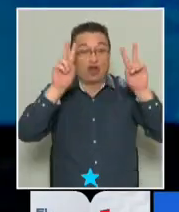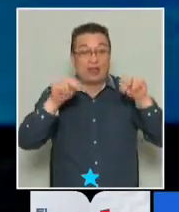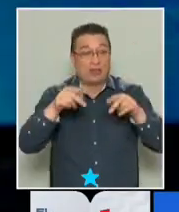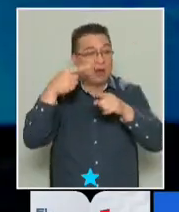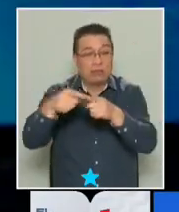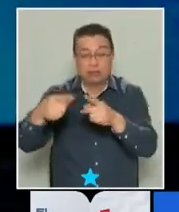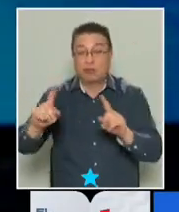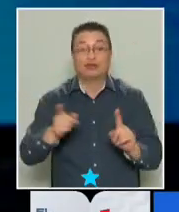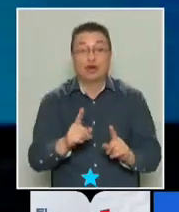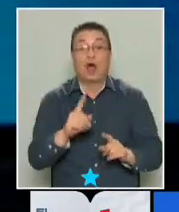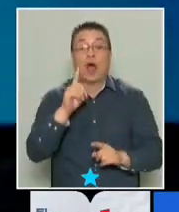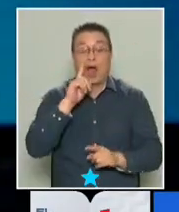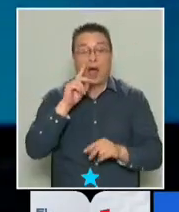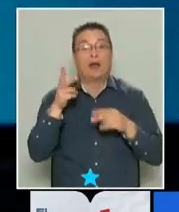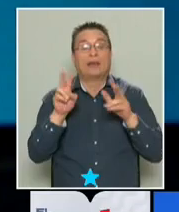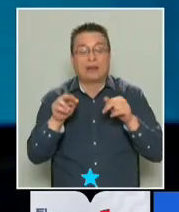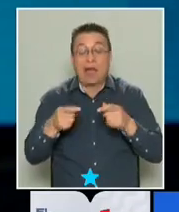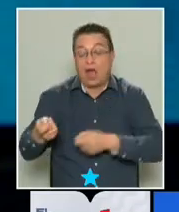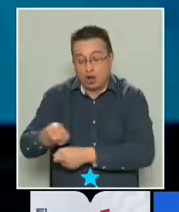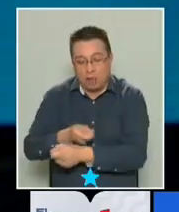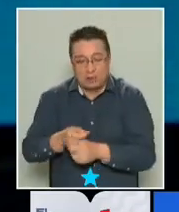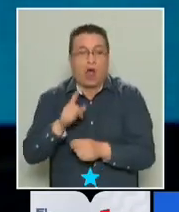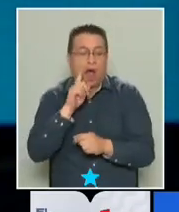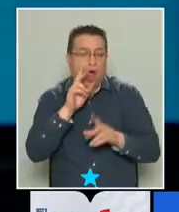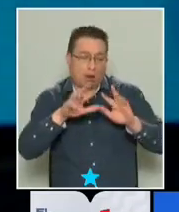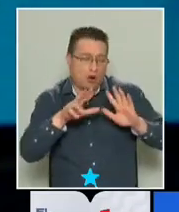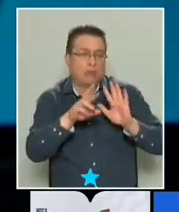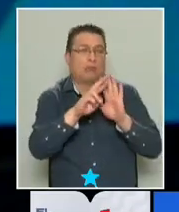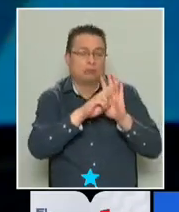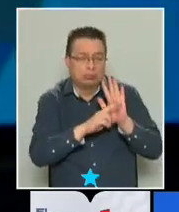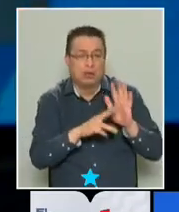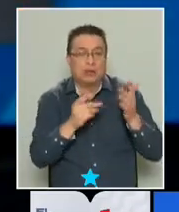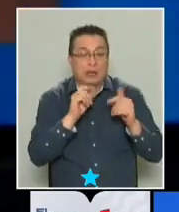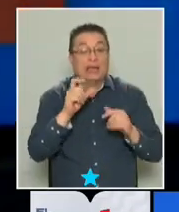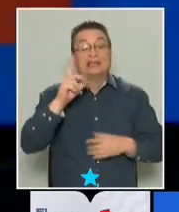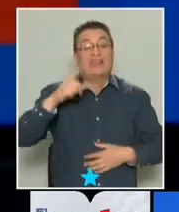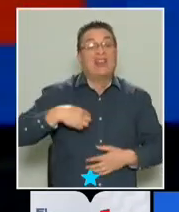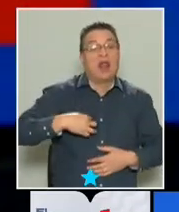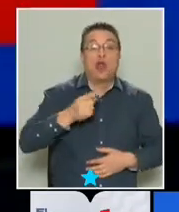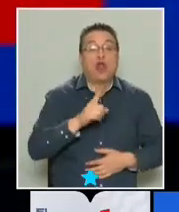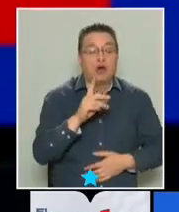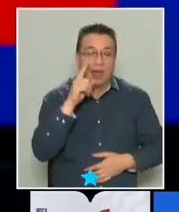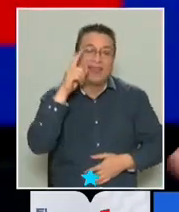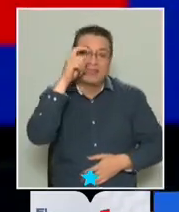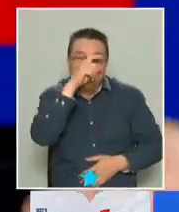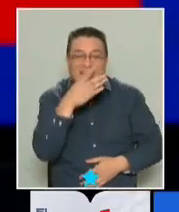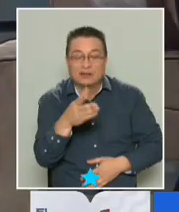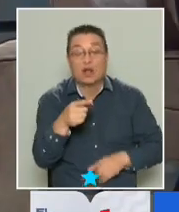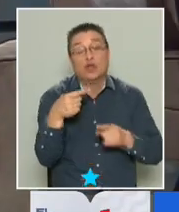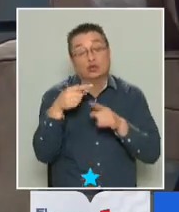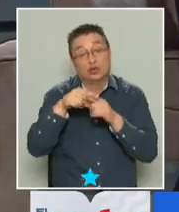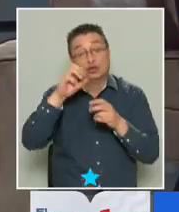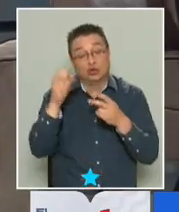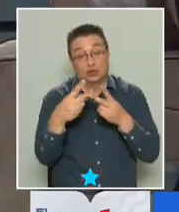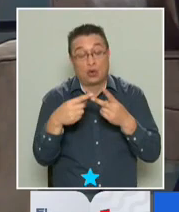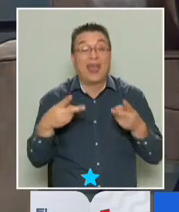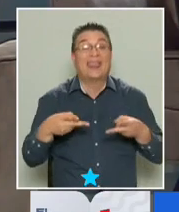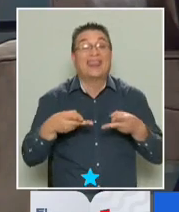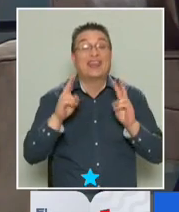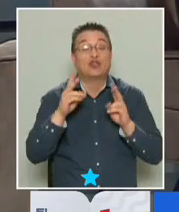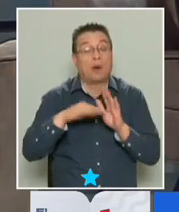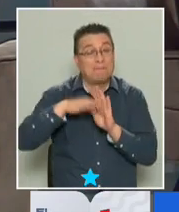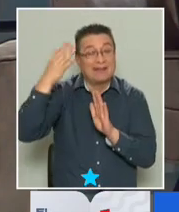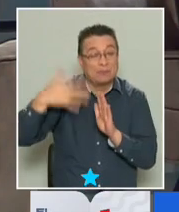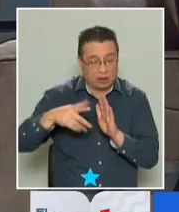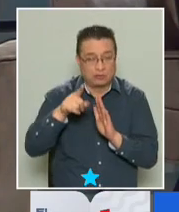puede que sí lo tenga en el ámbito comercial ponte tú pero en el tiempo civil entonces eso es complejos y los segundos volviendo al tema los derechos fundamentales y